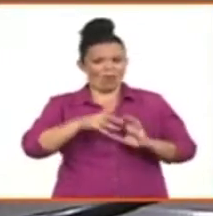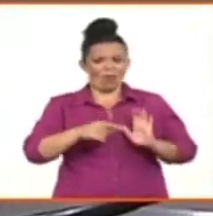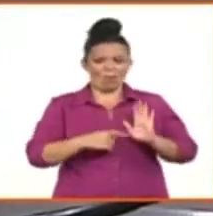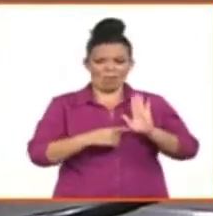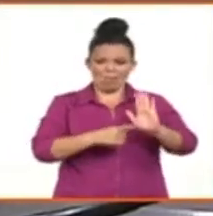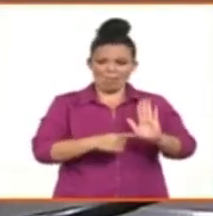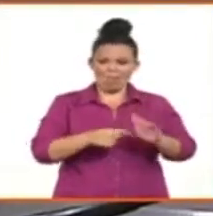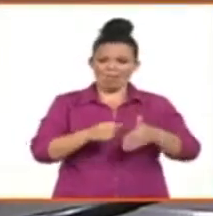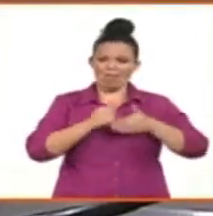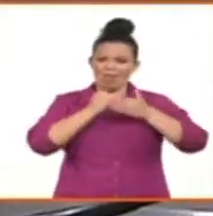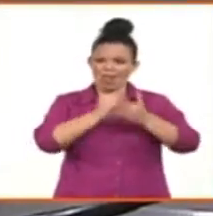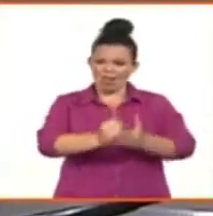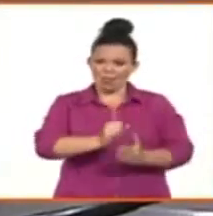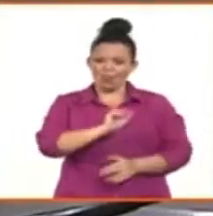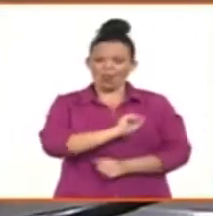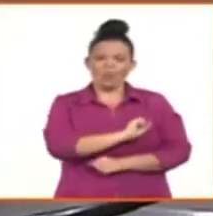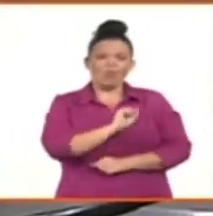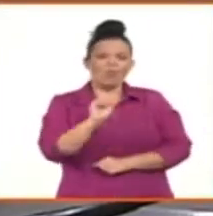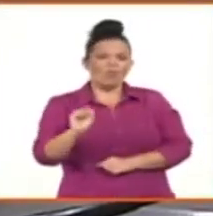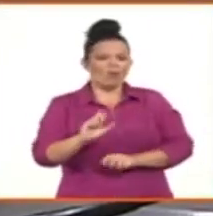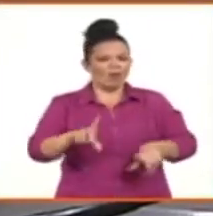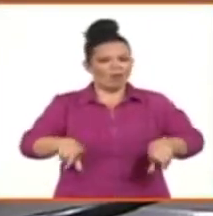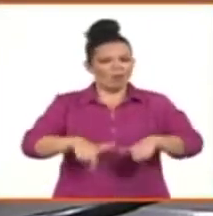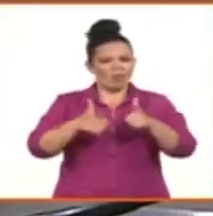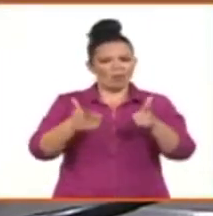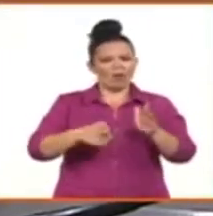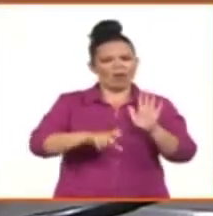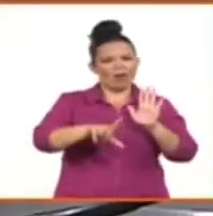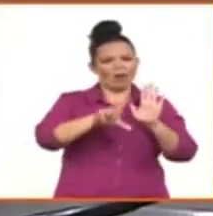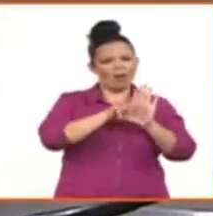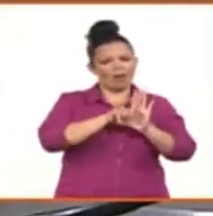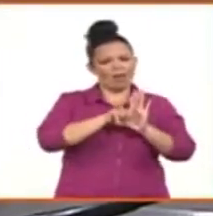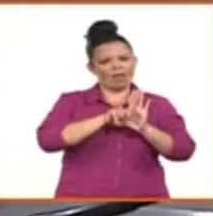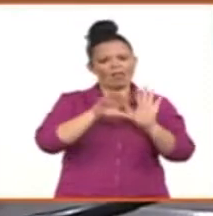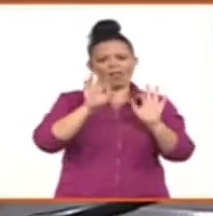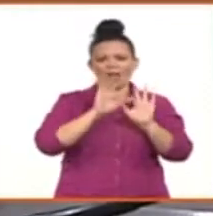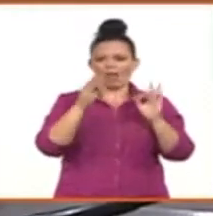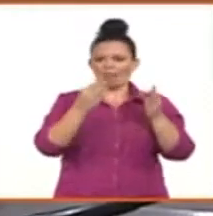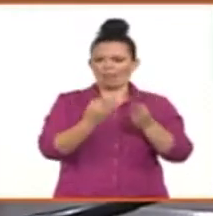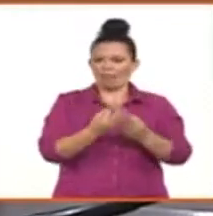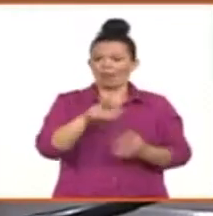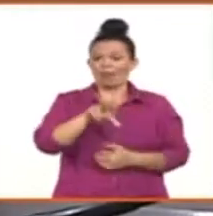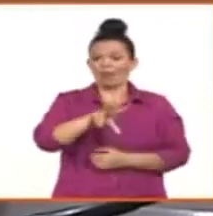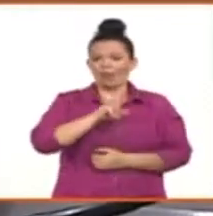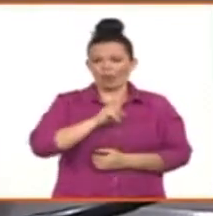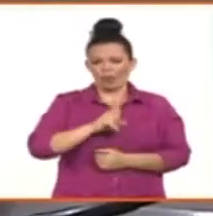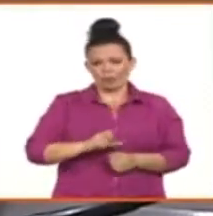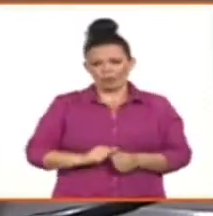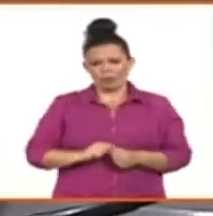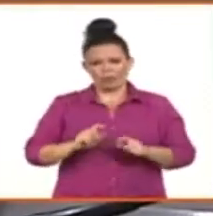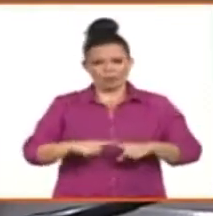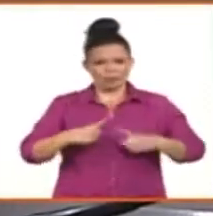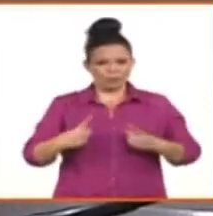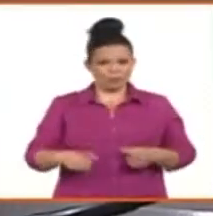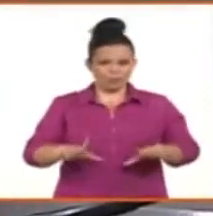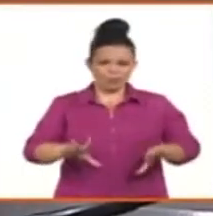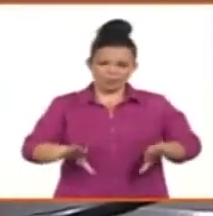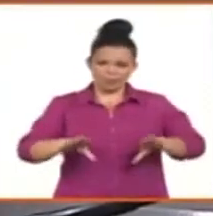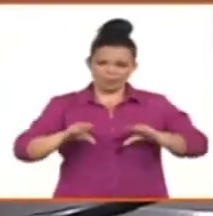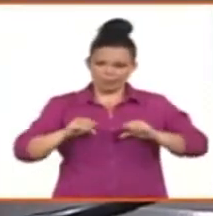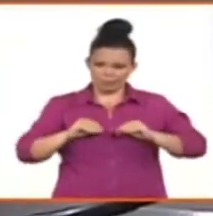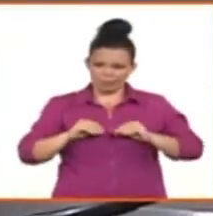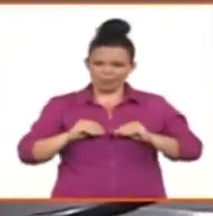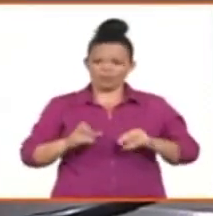que se logran con esta propuesta del nuevo Código de las Familias, que ya desde el reconocimiento de su pluralidad,